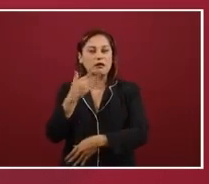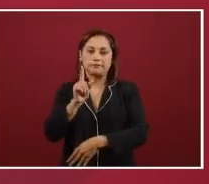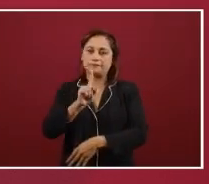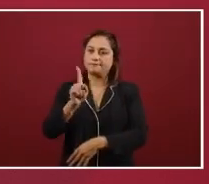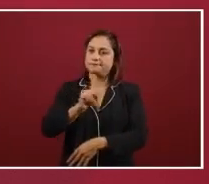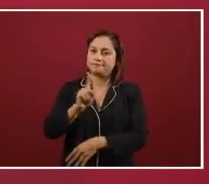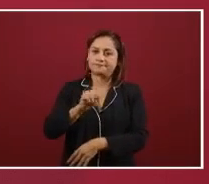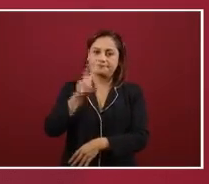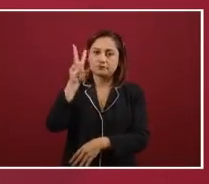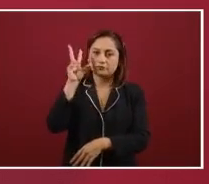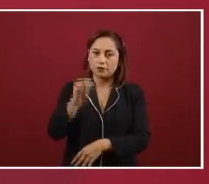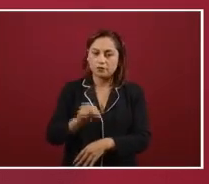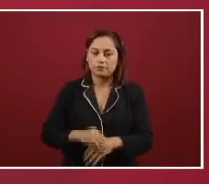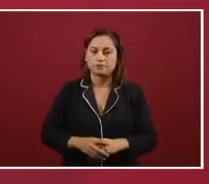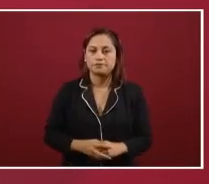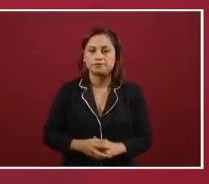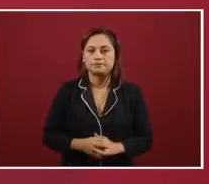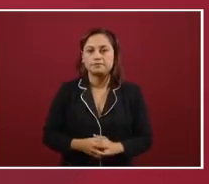no se va a permitir.